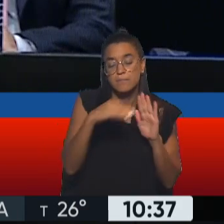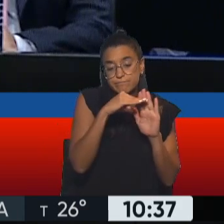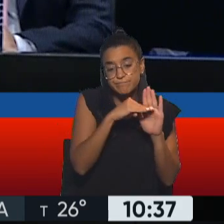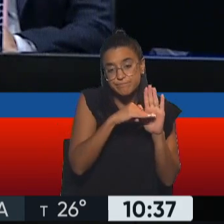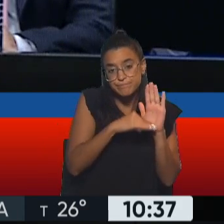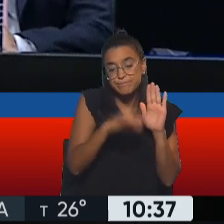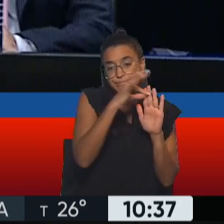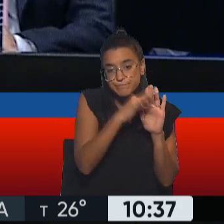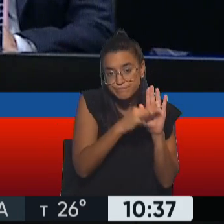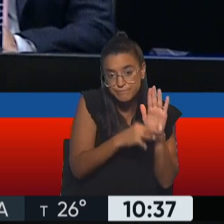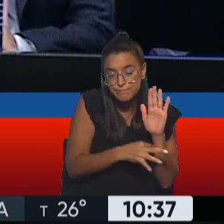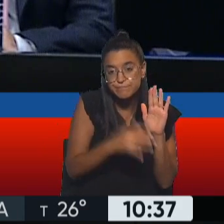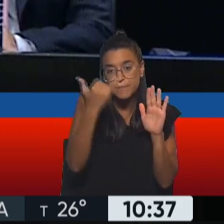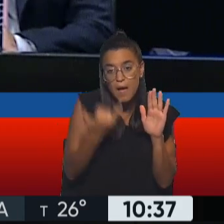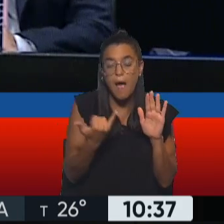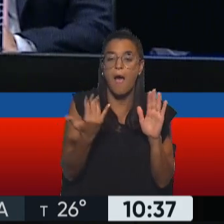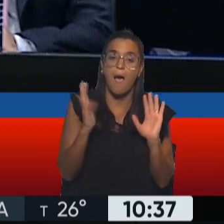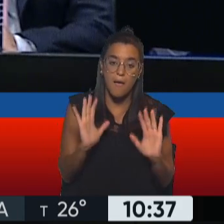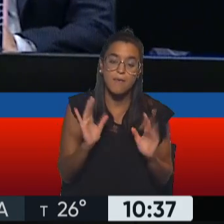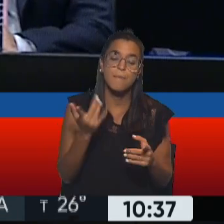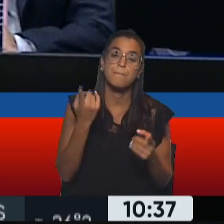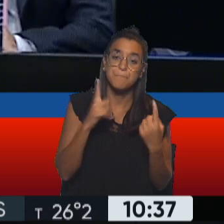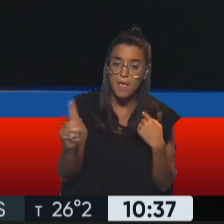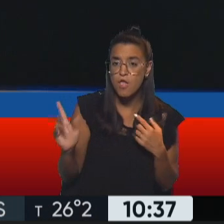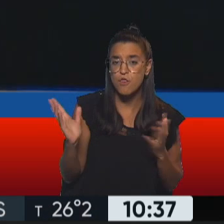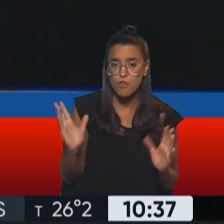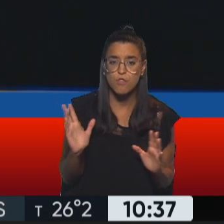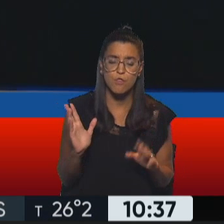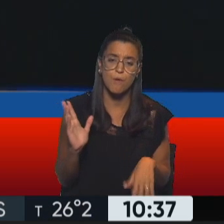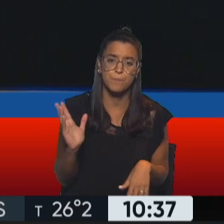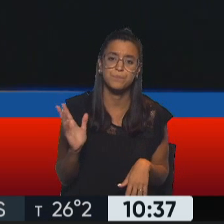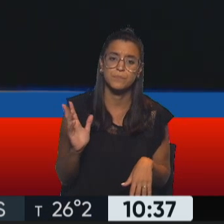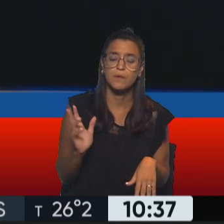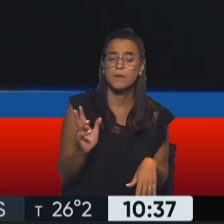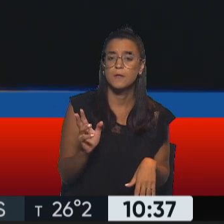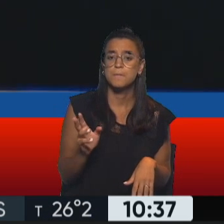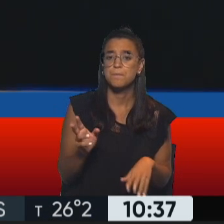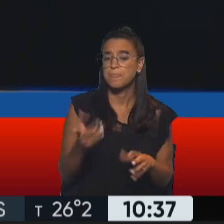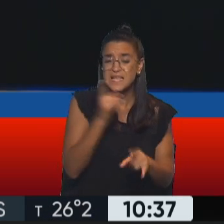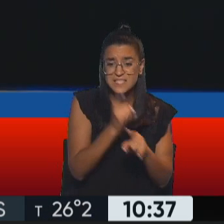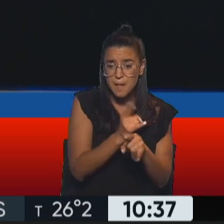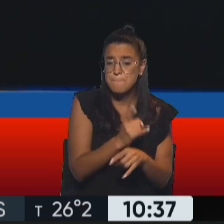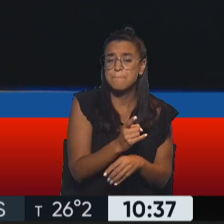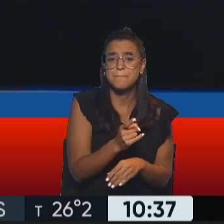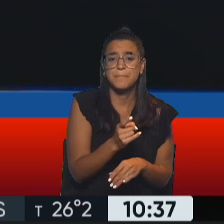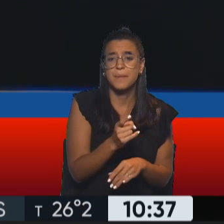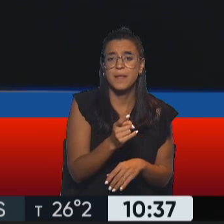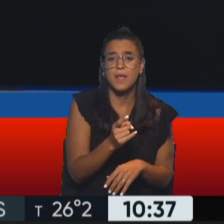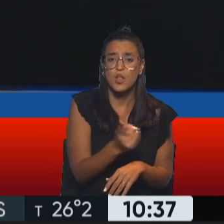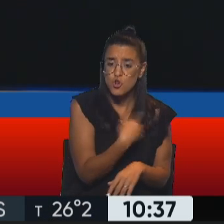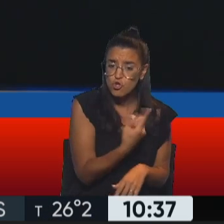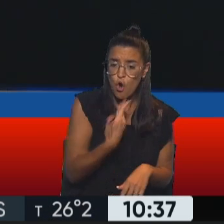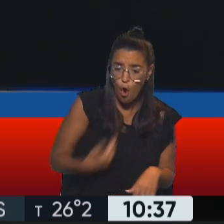y una serie de capítulos, pero básicamente respeta lo que siempre